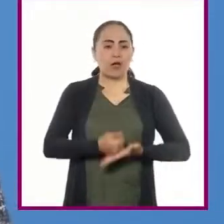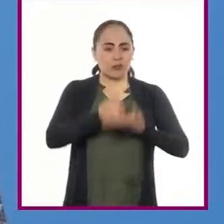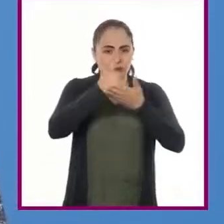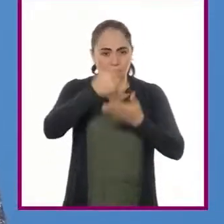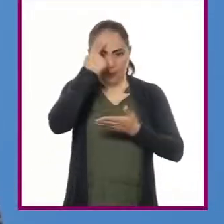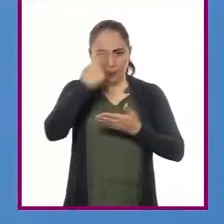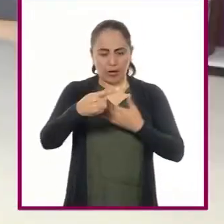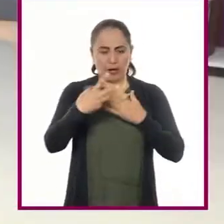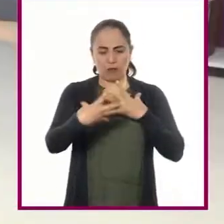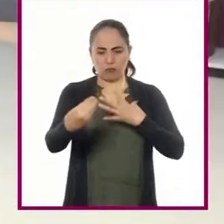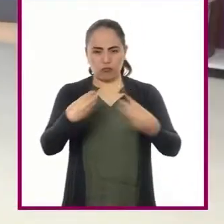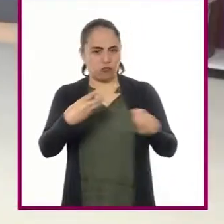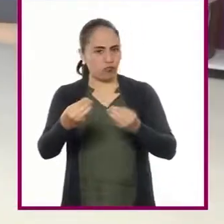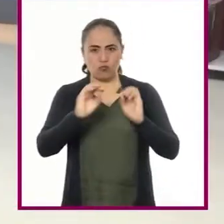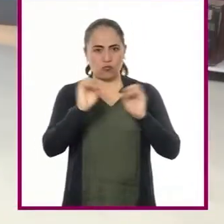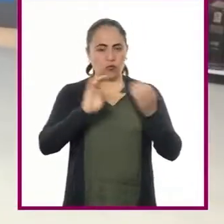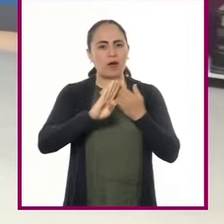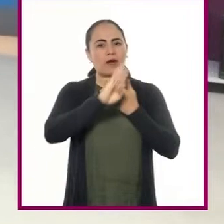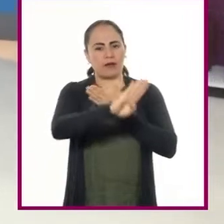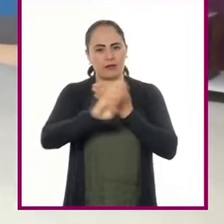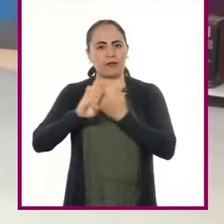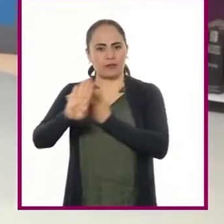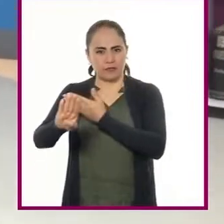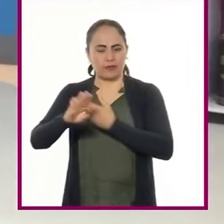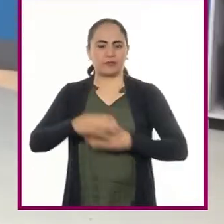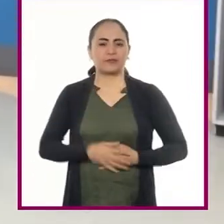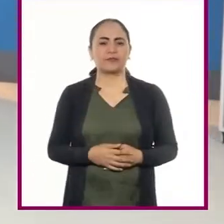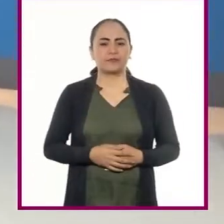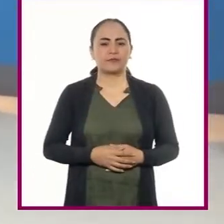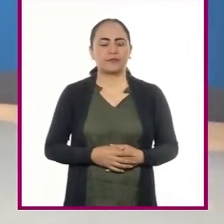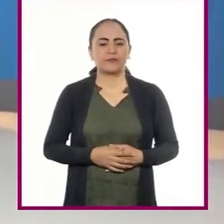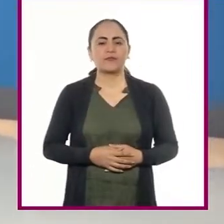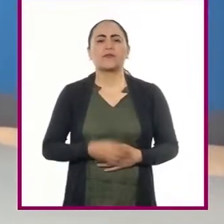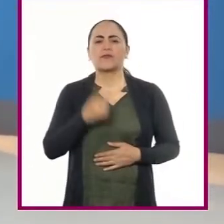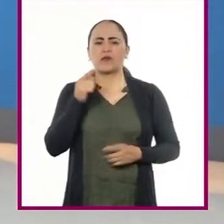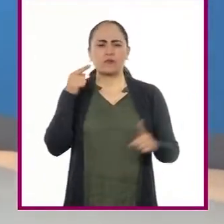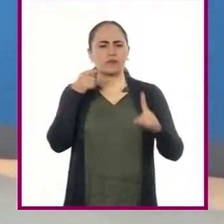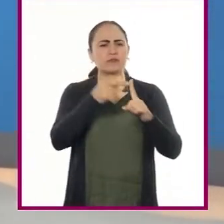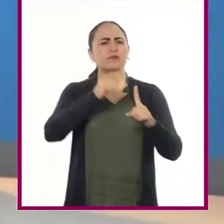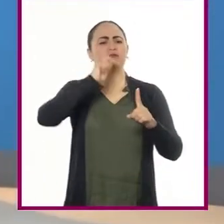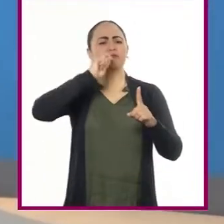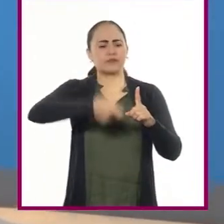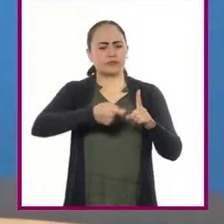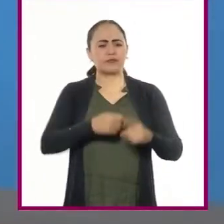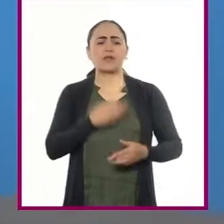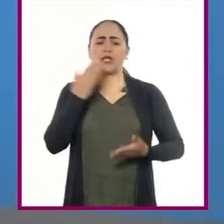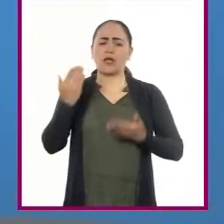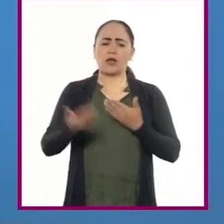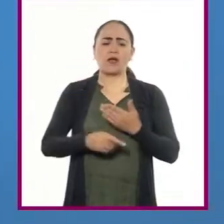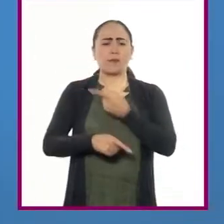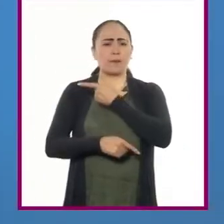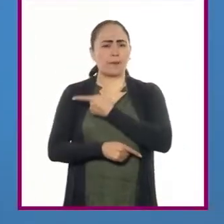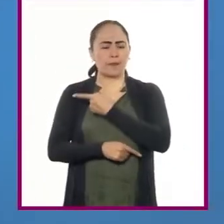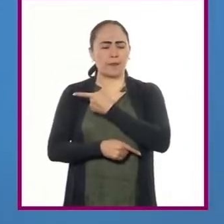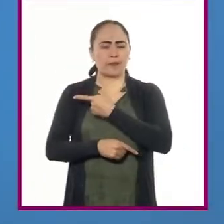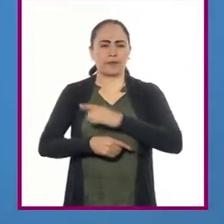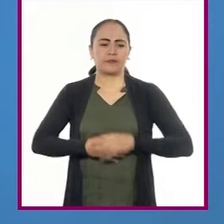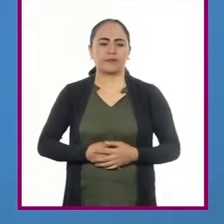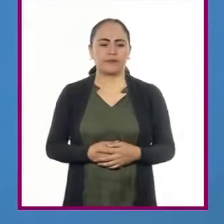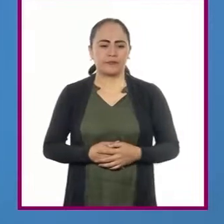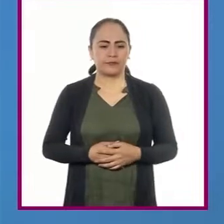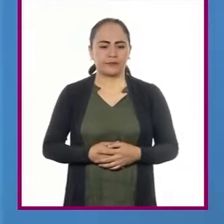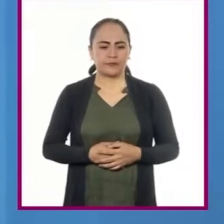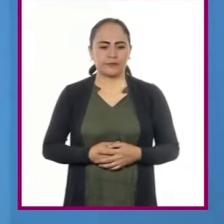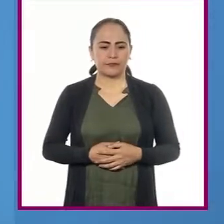contagio. El propósito que guiará esta sesión es estudiar las formas de diferenciación